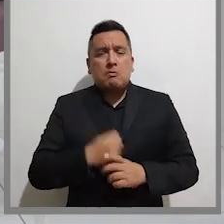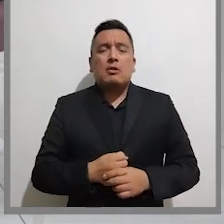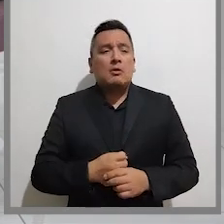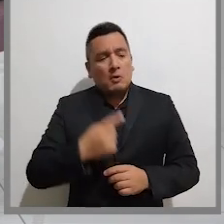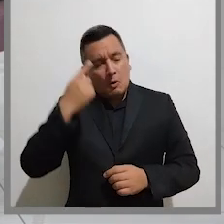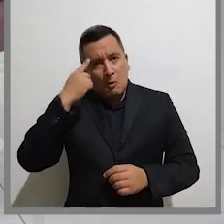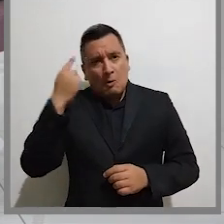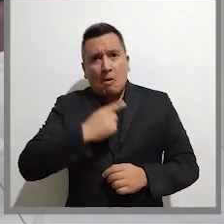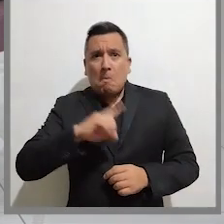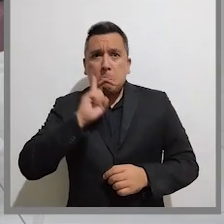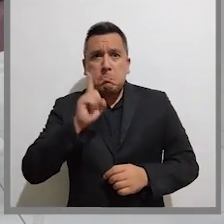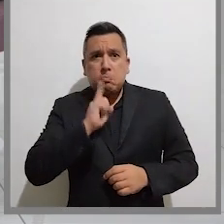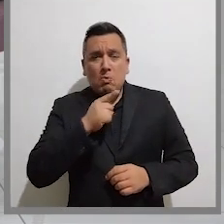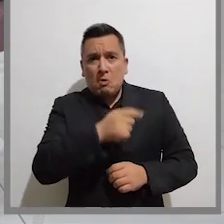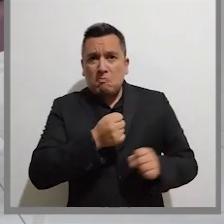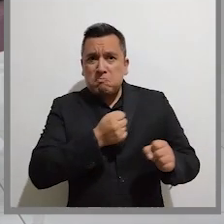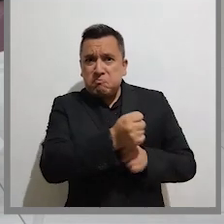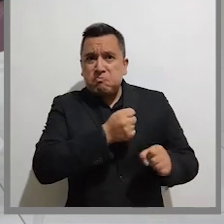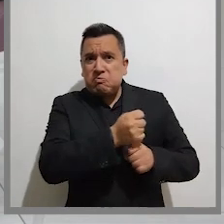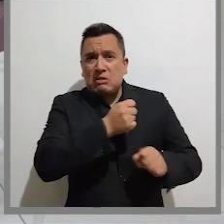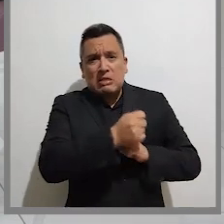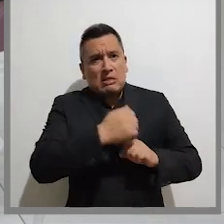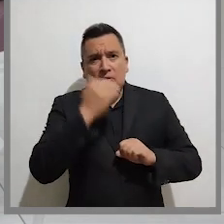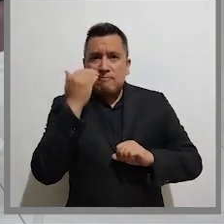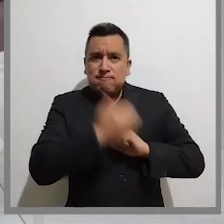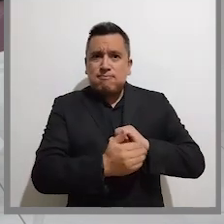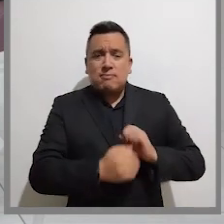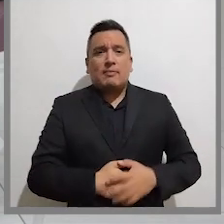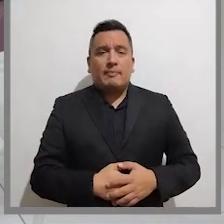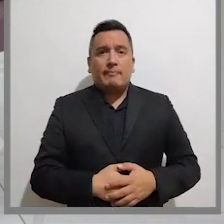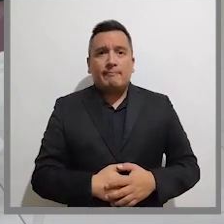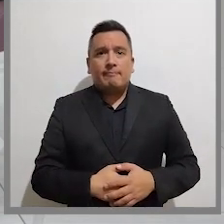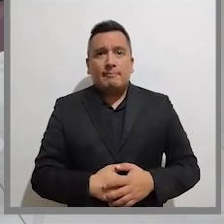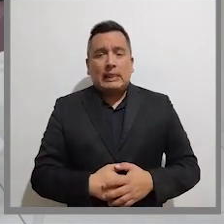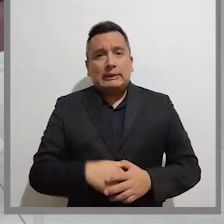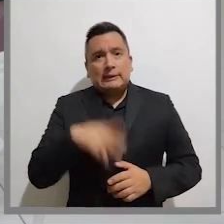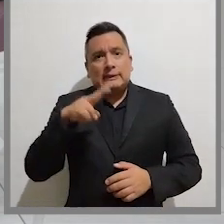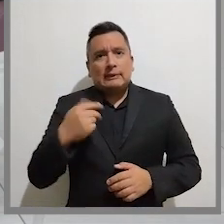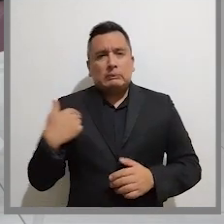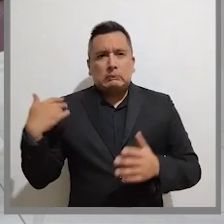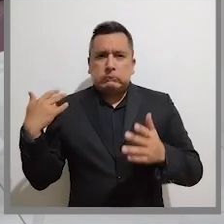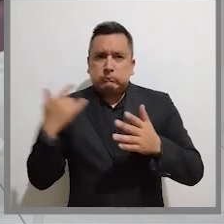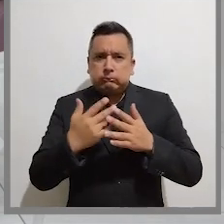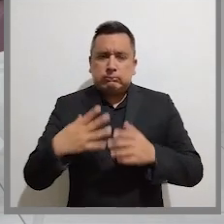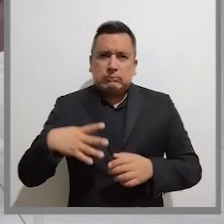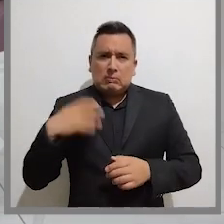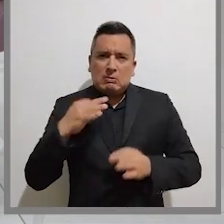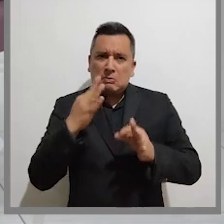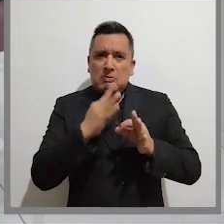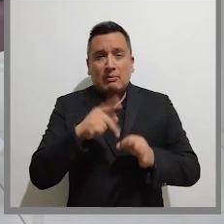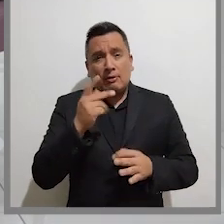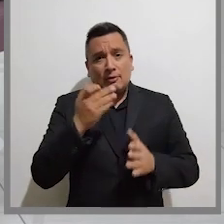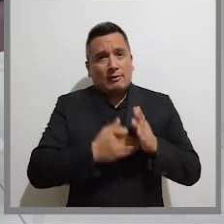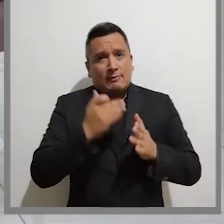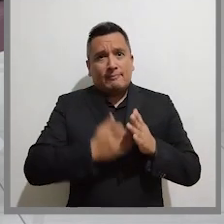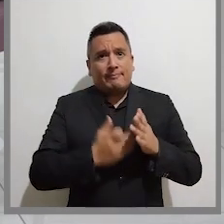la erradicación de la violencia en contra de las mujeres y las niñas. Sin lugar a dudas, se ha avanzado, consejera, pero sigue